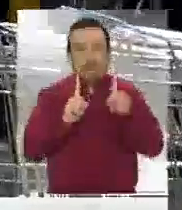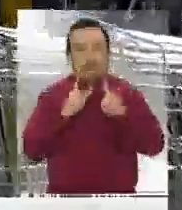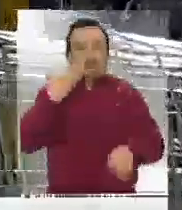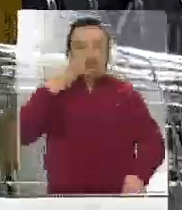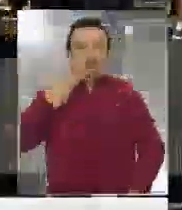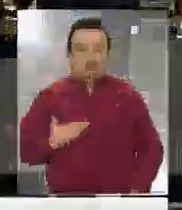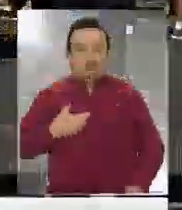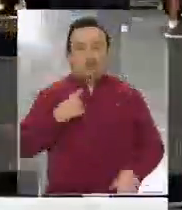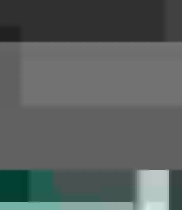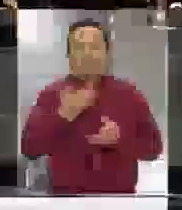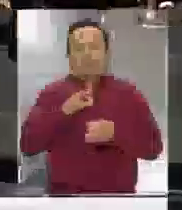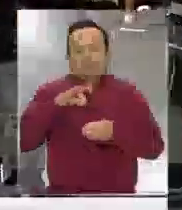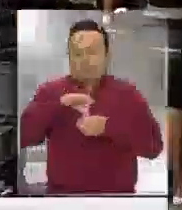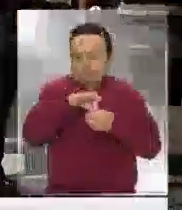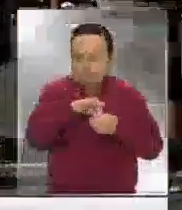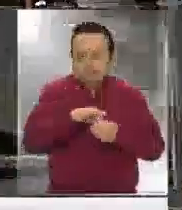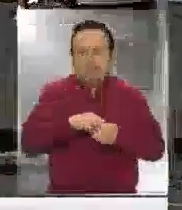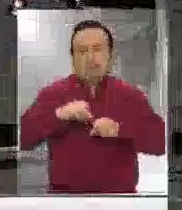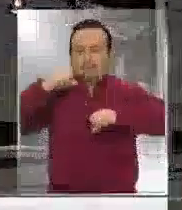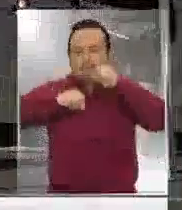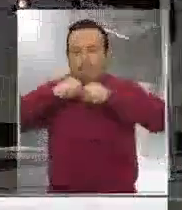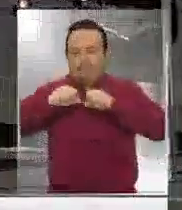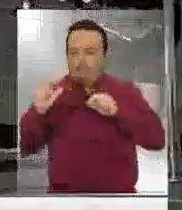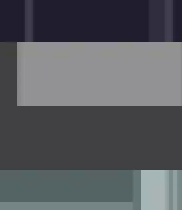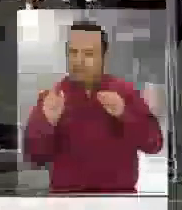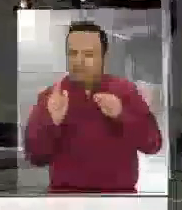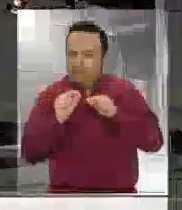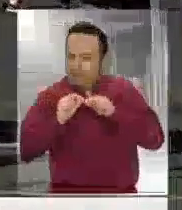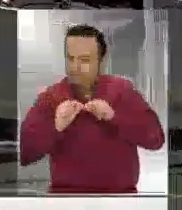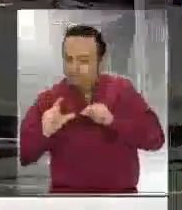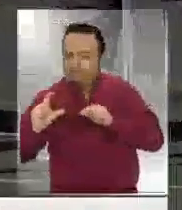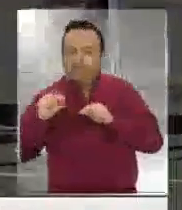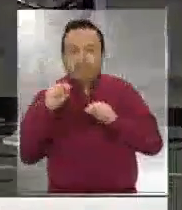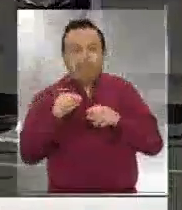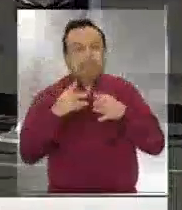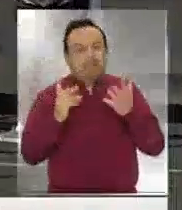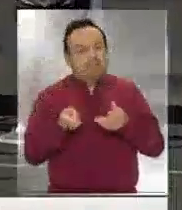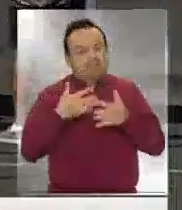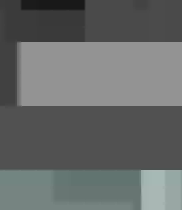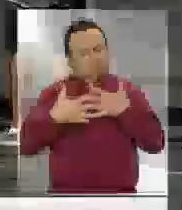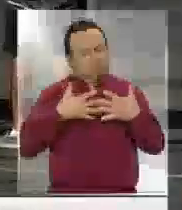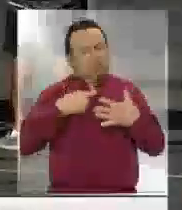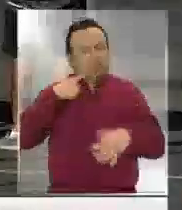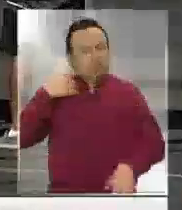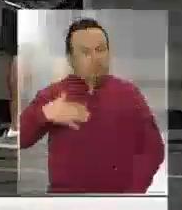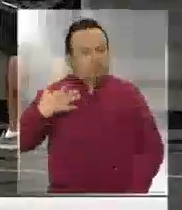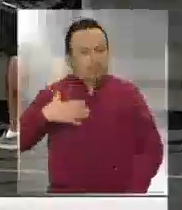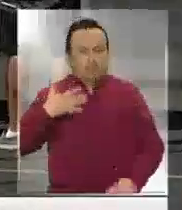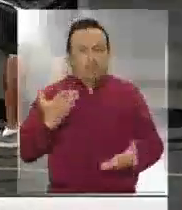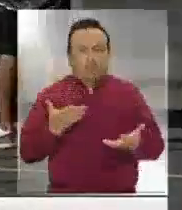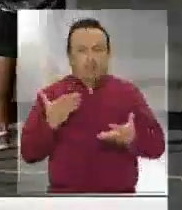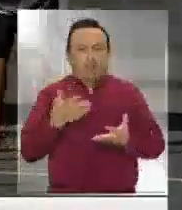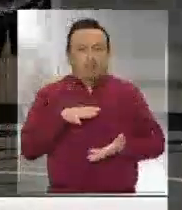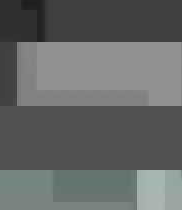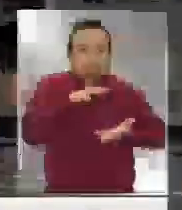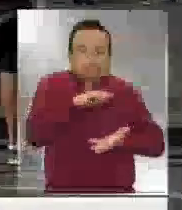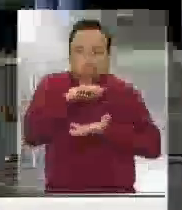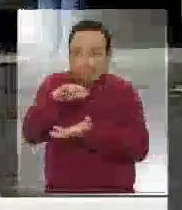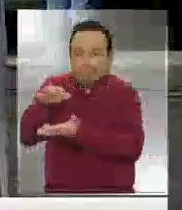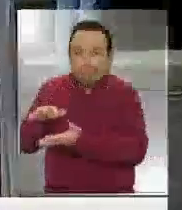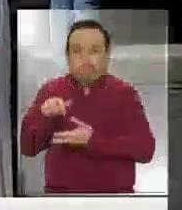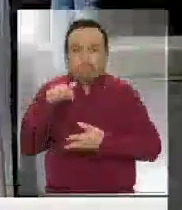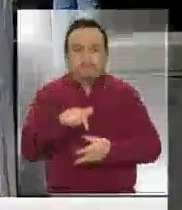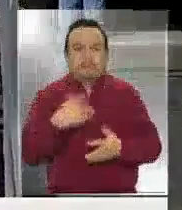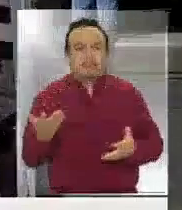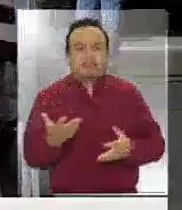beneficios a agricultores y pymes para asegurar que la transparencia sea parte fundamental de las cadenas de abastecimiento